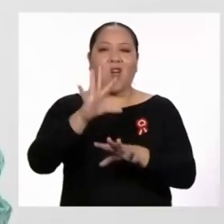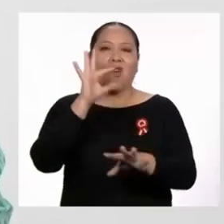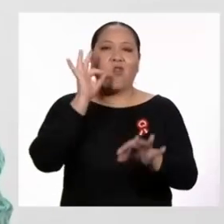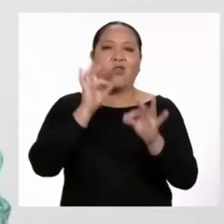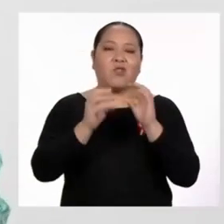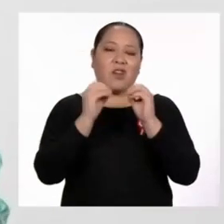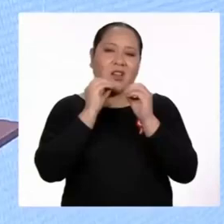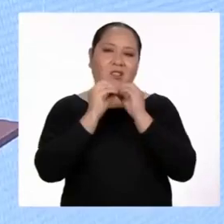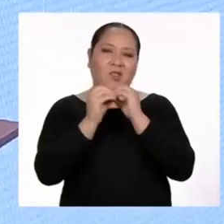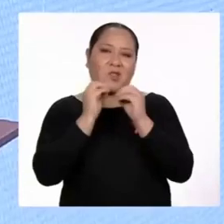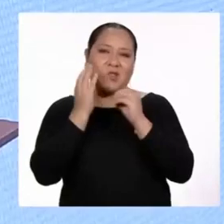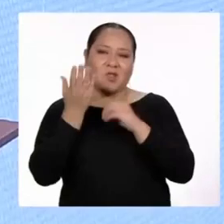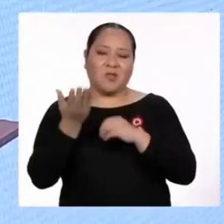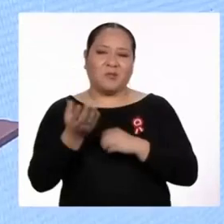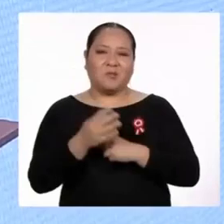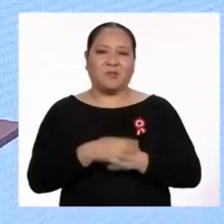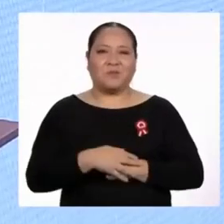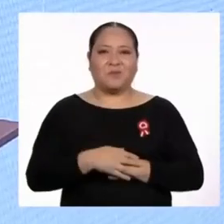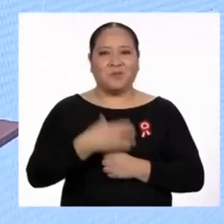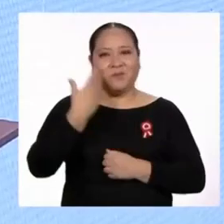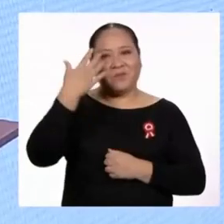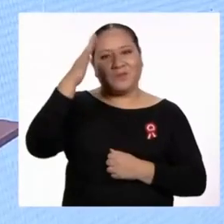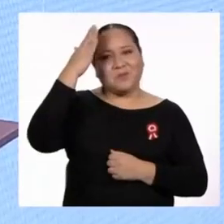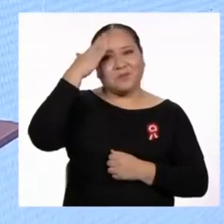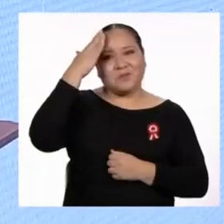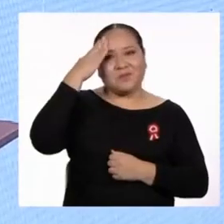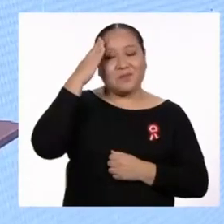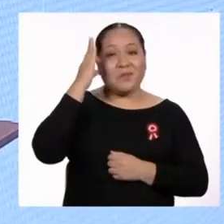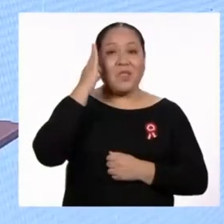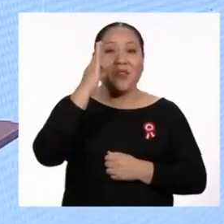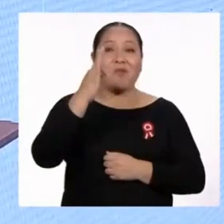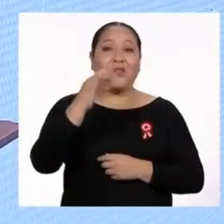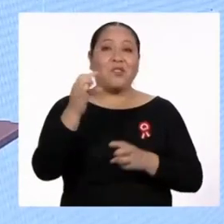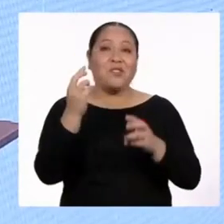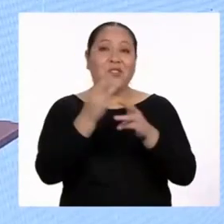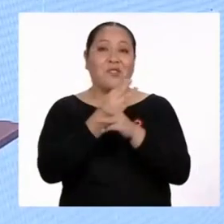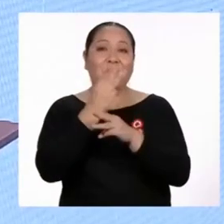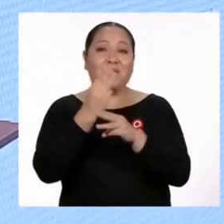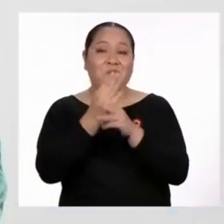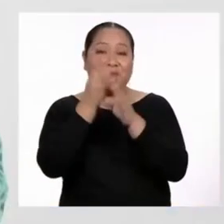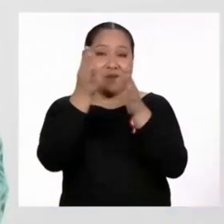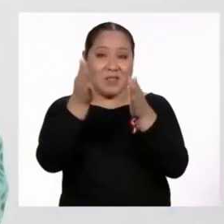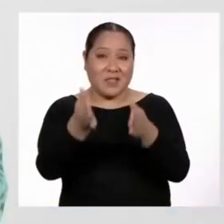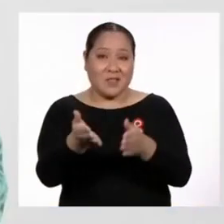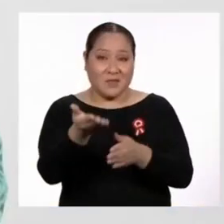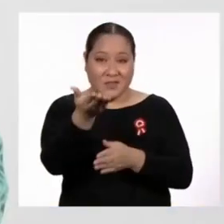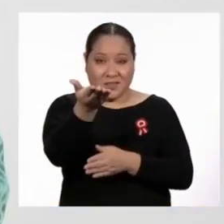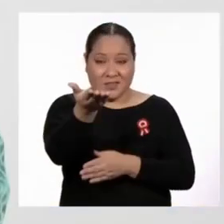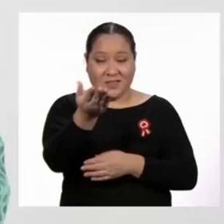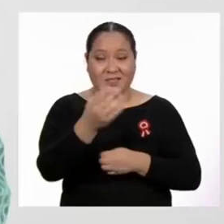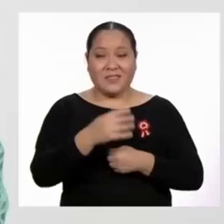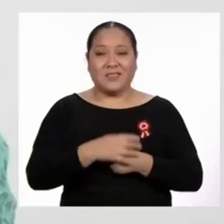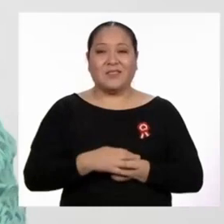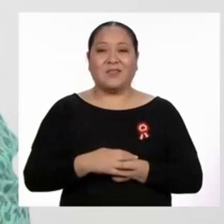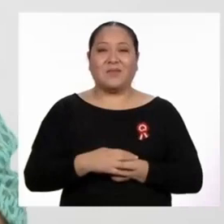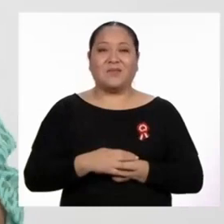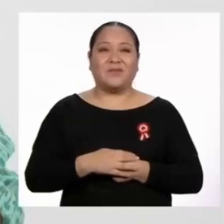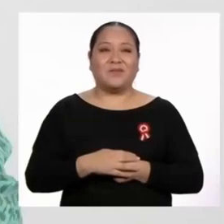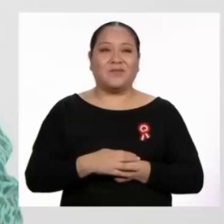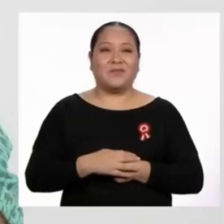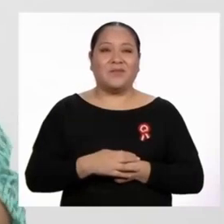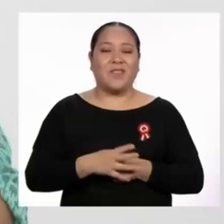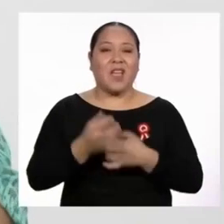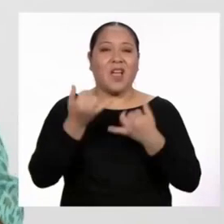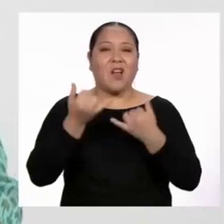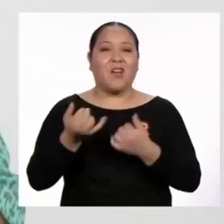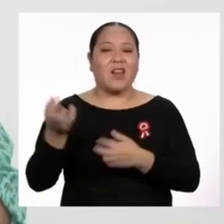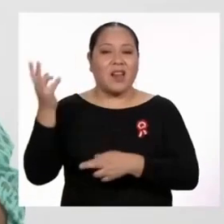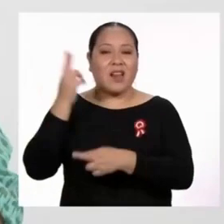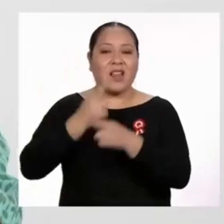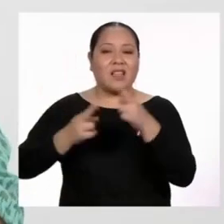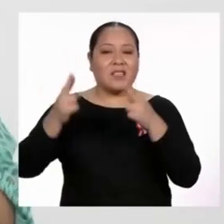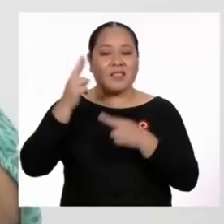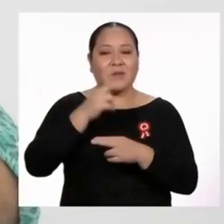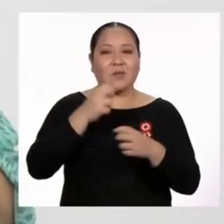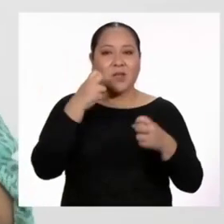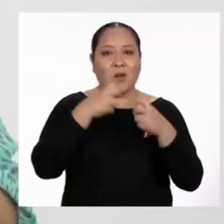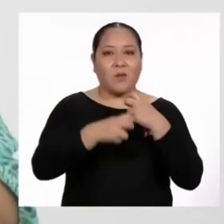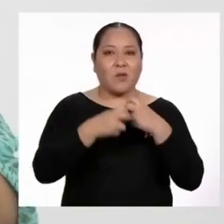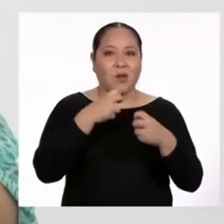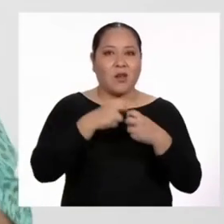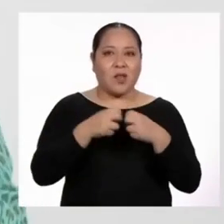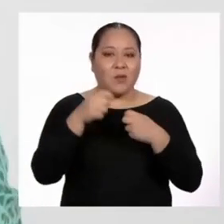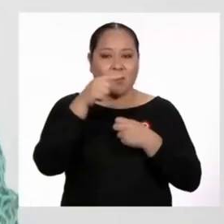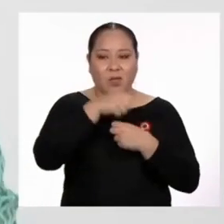la solución. Ya saben, futuros matemáticos y matemáticas del Perú. Ahora, Rodrigo, volvamos a la situación que